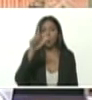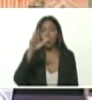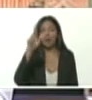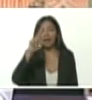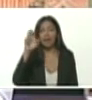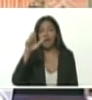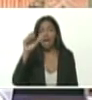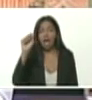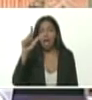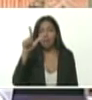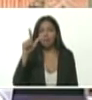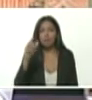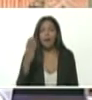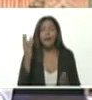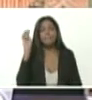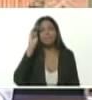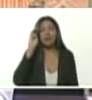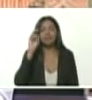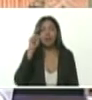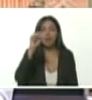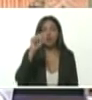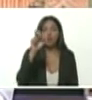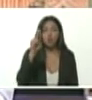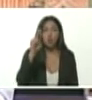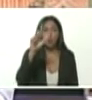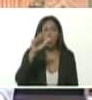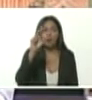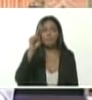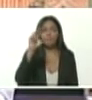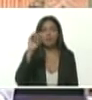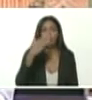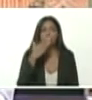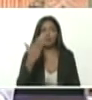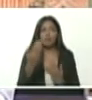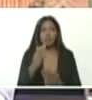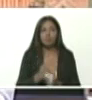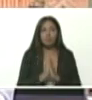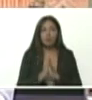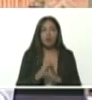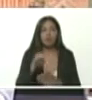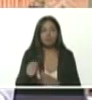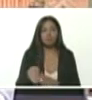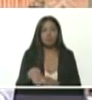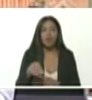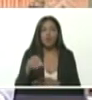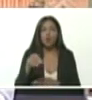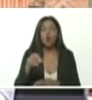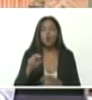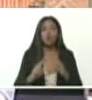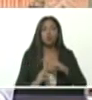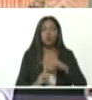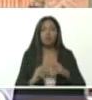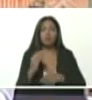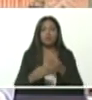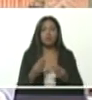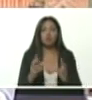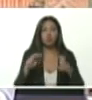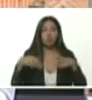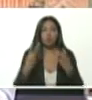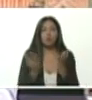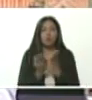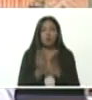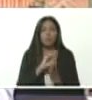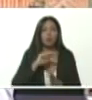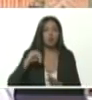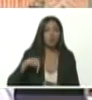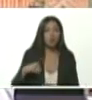maestra Nulvia Torres. Vamos adelante, Estado Trujillo, inaugurando nuevas escuelas para